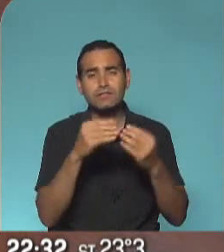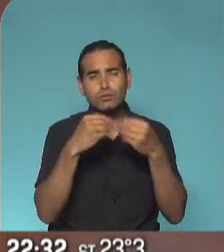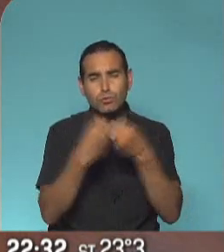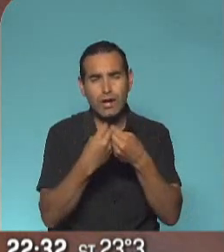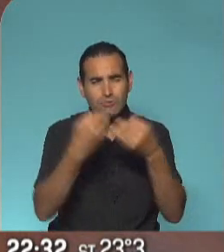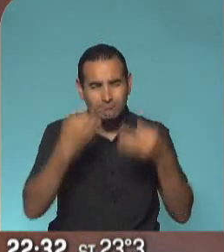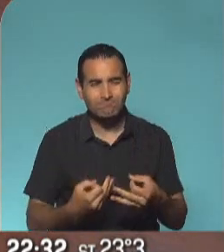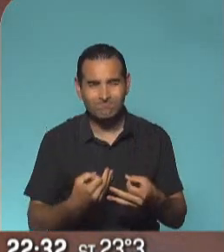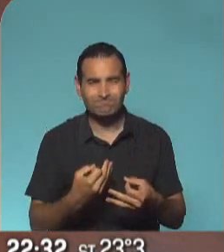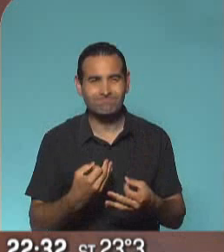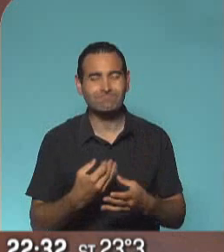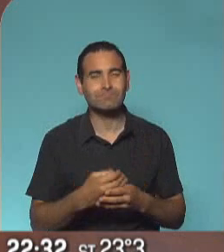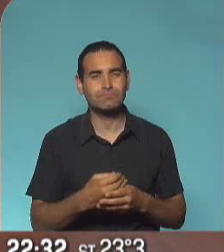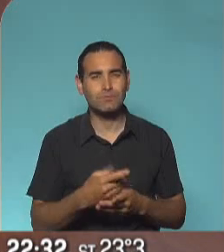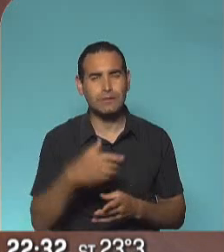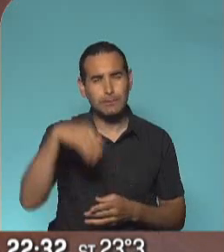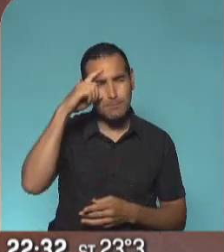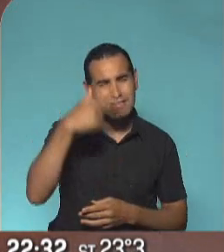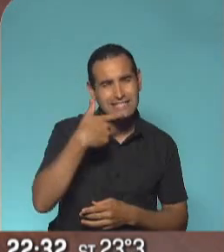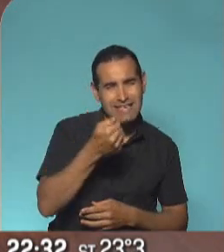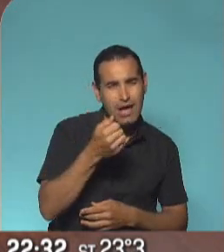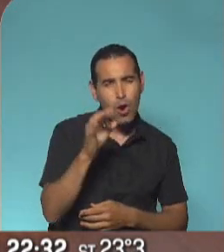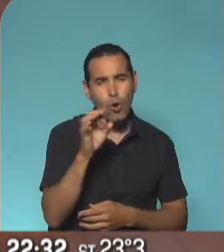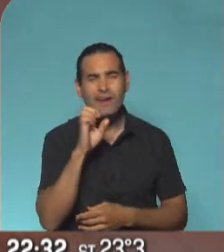con certeza si Carlos Mesa o él